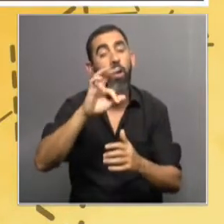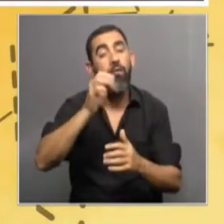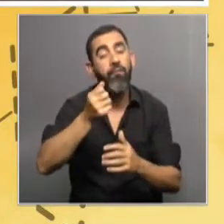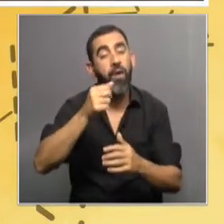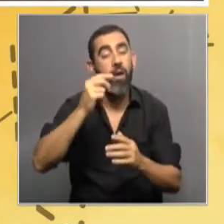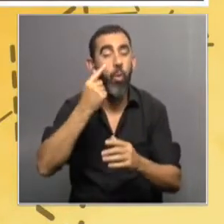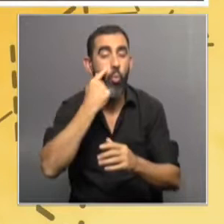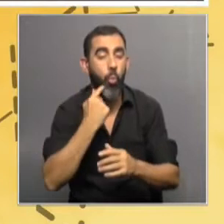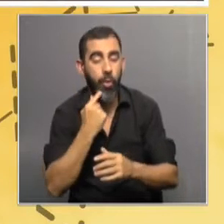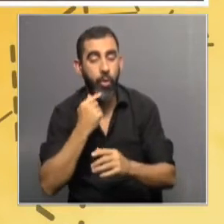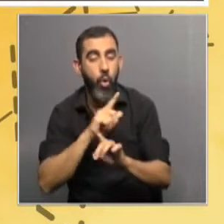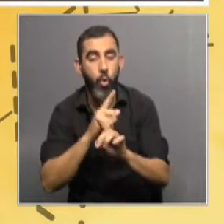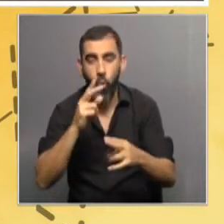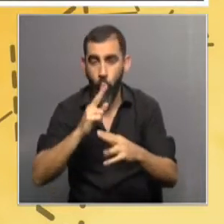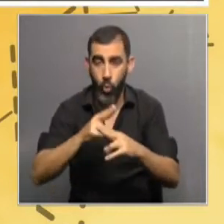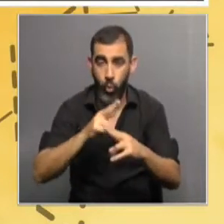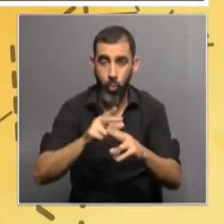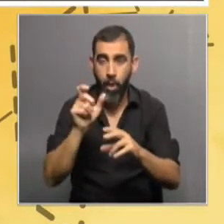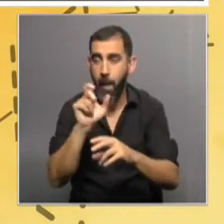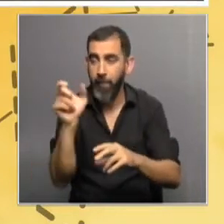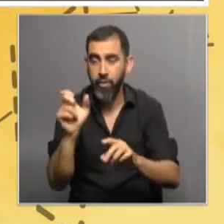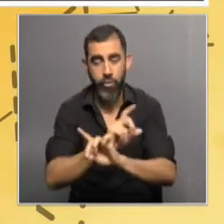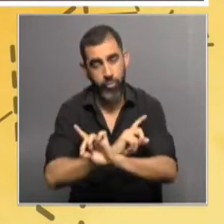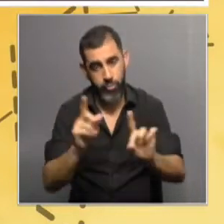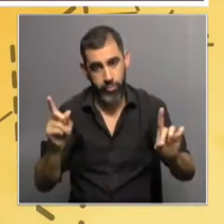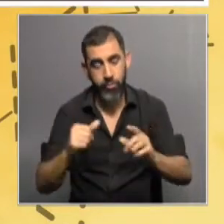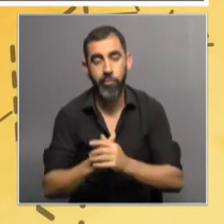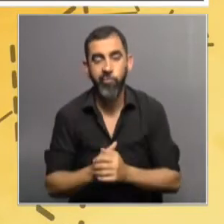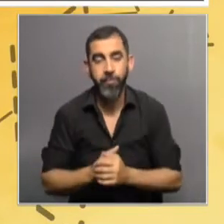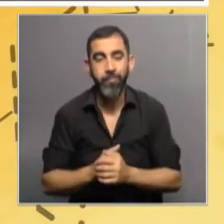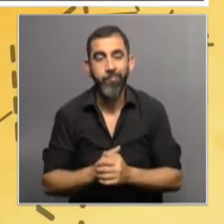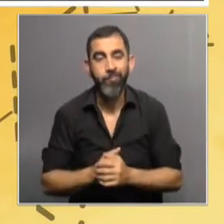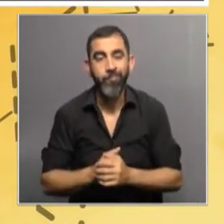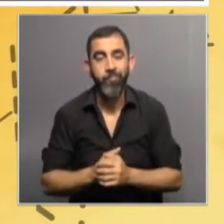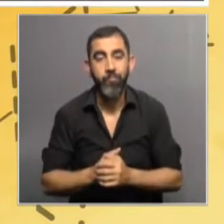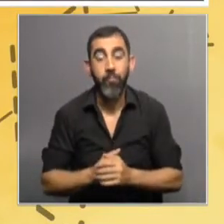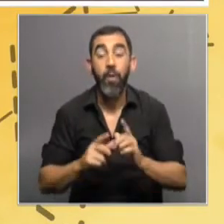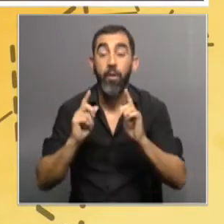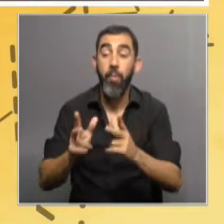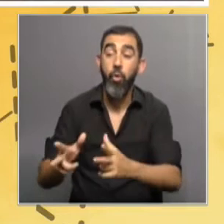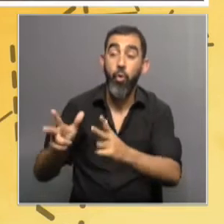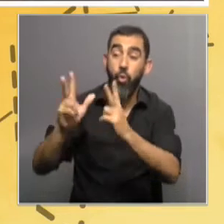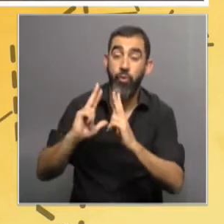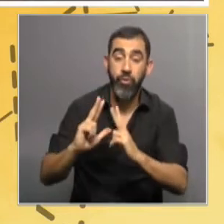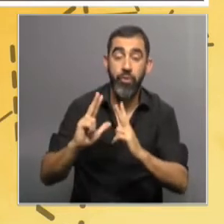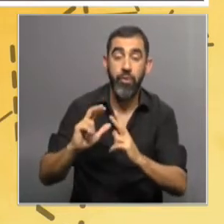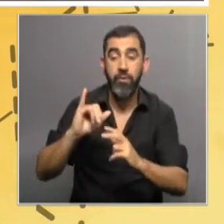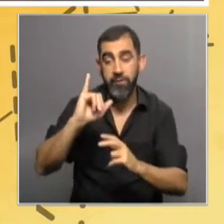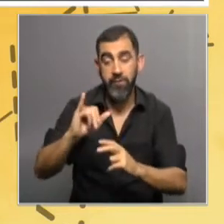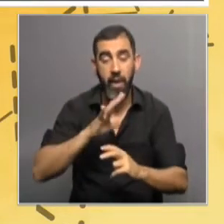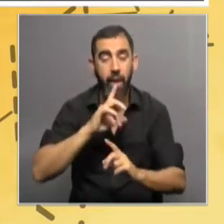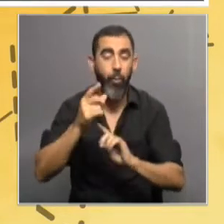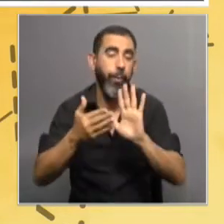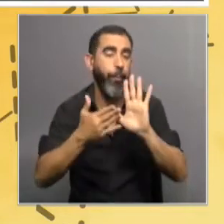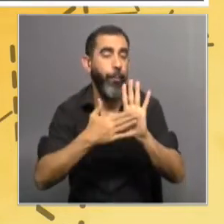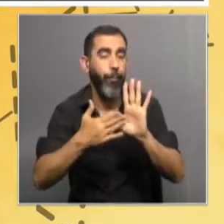genéticos no trabajan ni con nombres ni con apellidos y bueno también nos decía que bueno cuando hay una evidencia